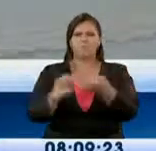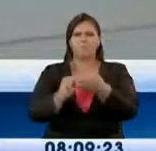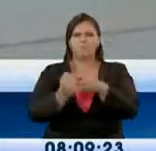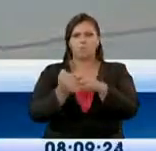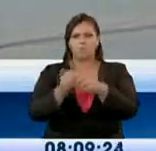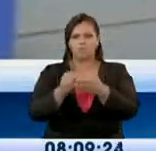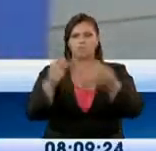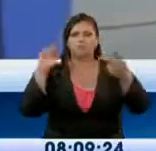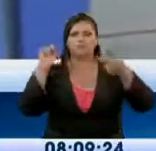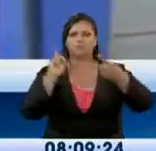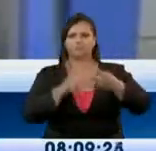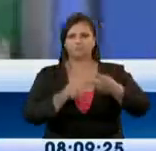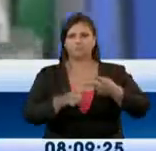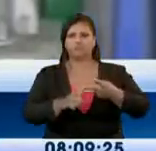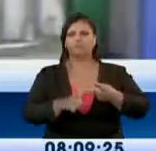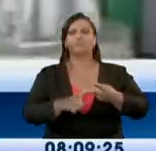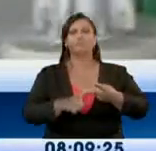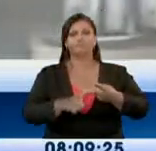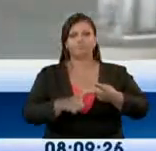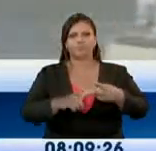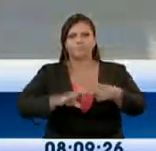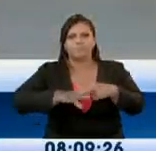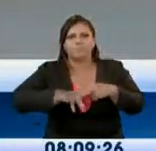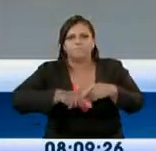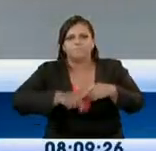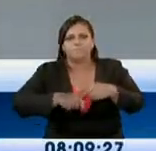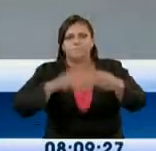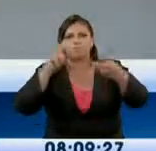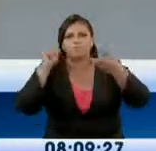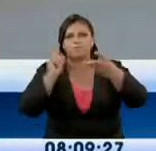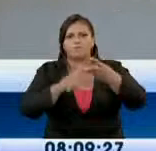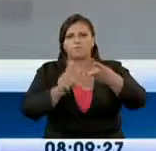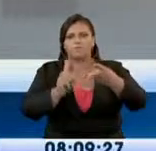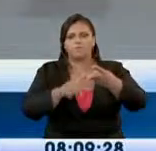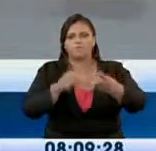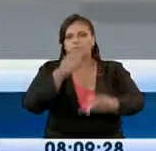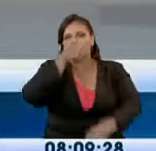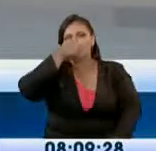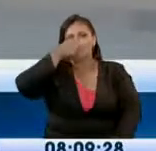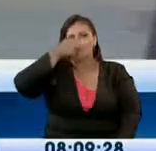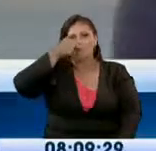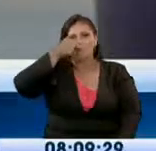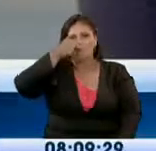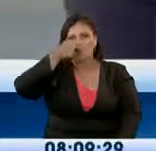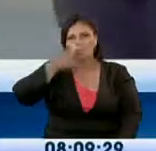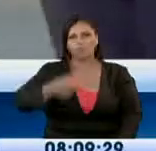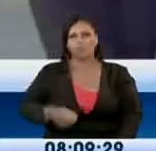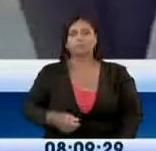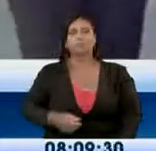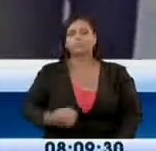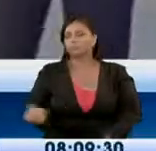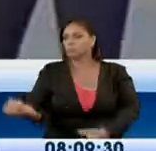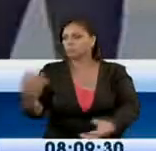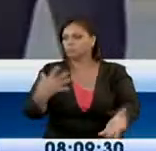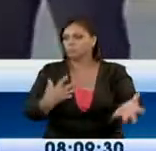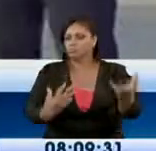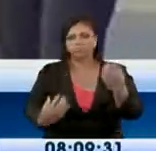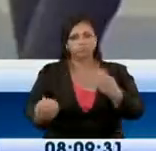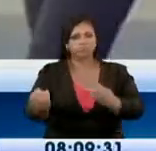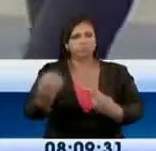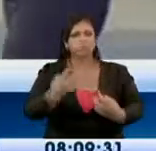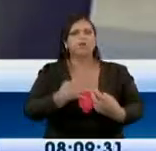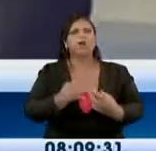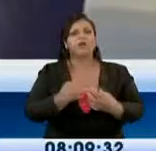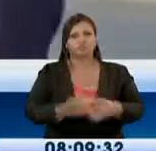para robar a los pasajeros. Y tercero, que se drogan dentro de los buses. Muy importante todas estas declaraciones, muy importante